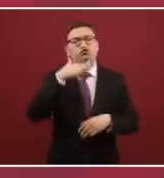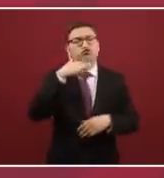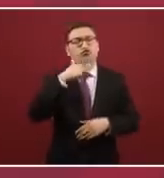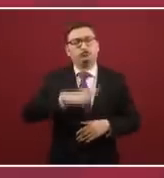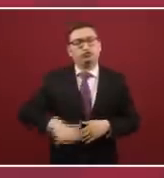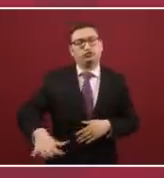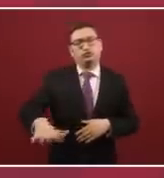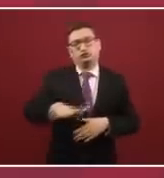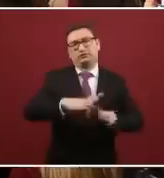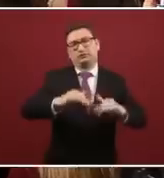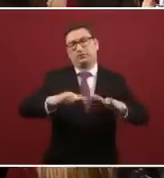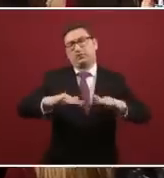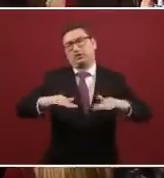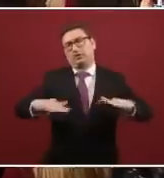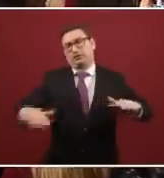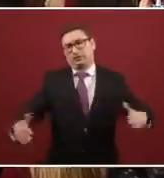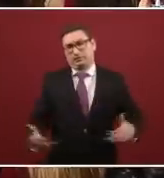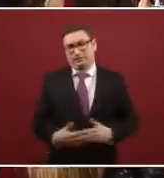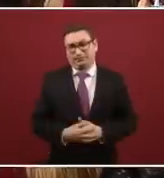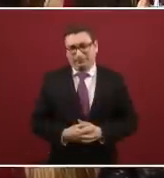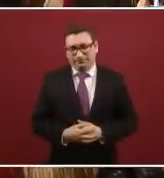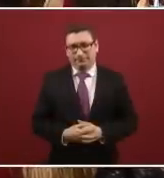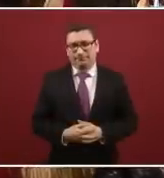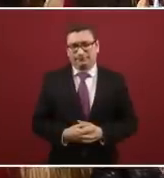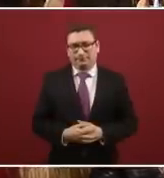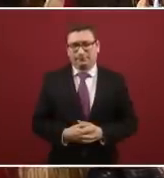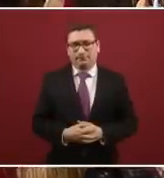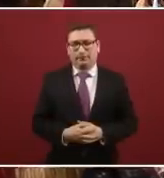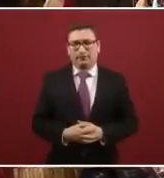mares, que es un asunto